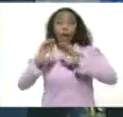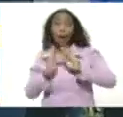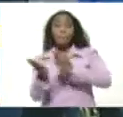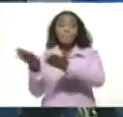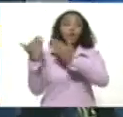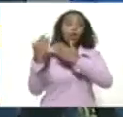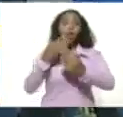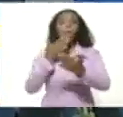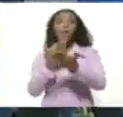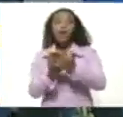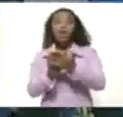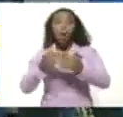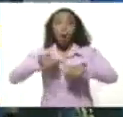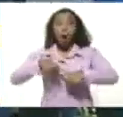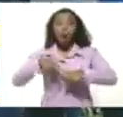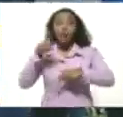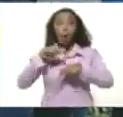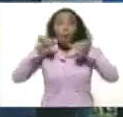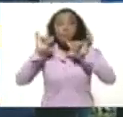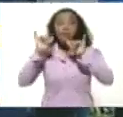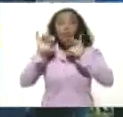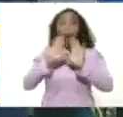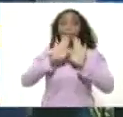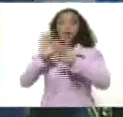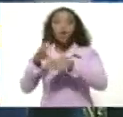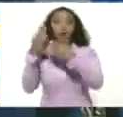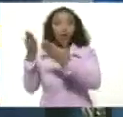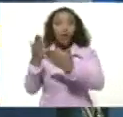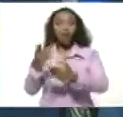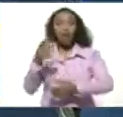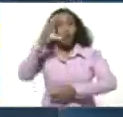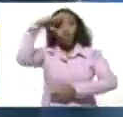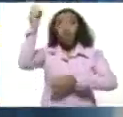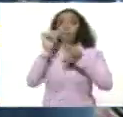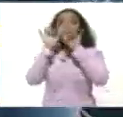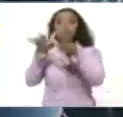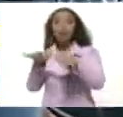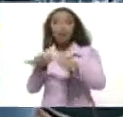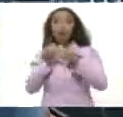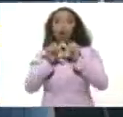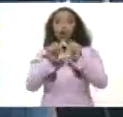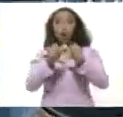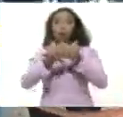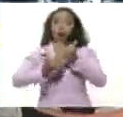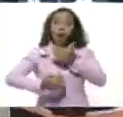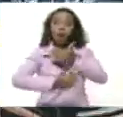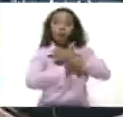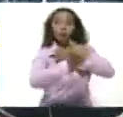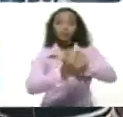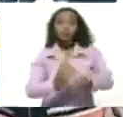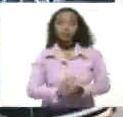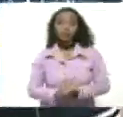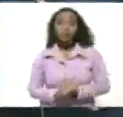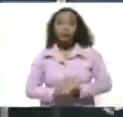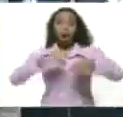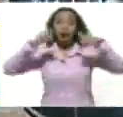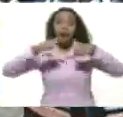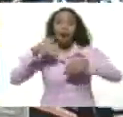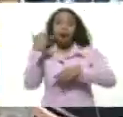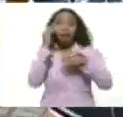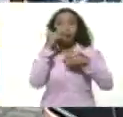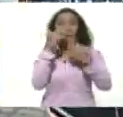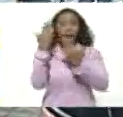pidiendo Freddy, hoy mismo, inmediatamente, Freddy, seguro, que Dios me lo bendiga. Bueno, seguimos adelante. Aquí está, mira,